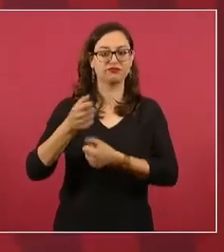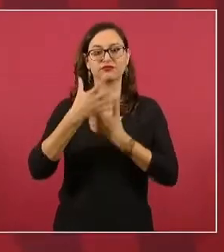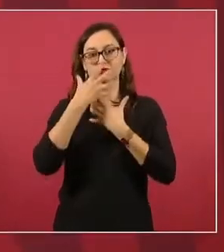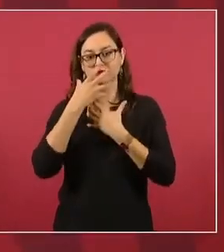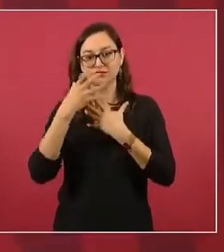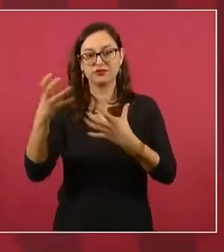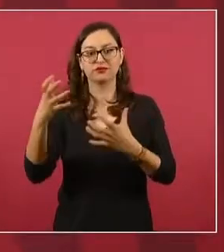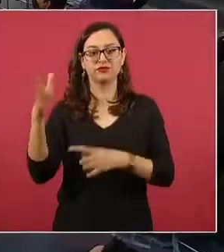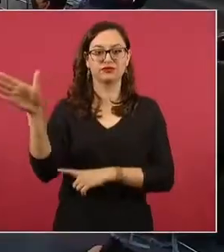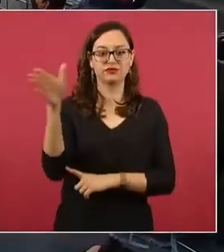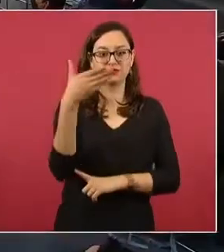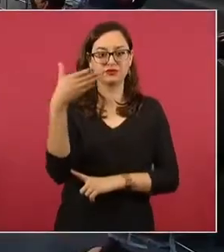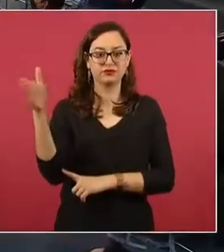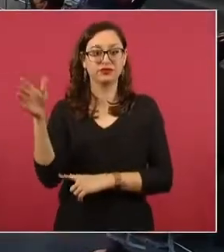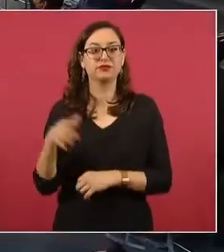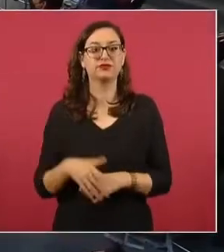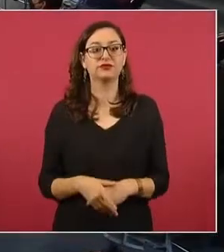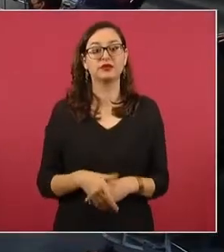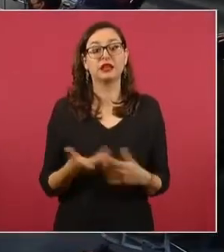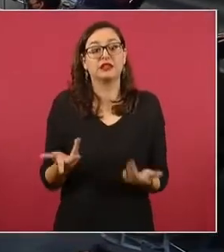No tengo los cachitos.